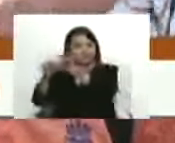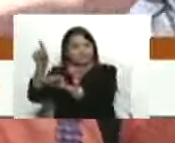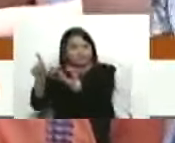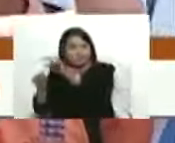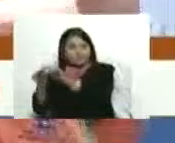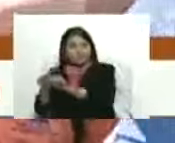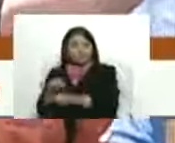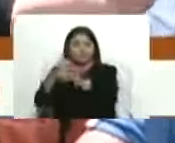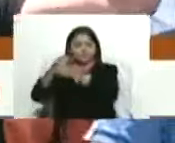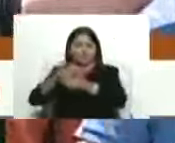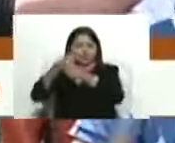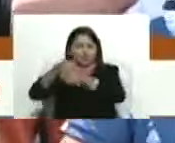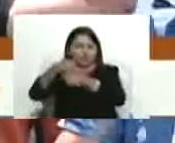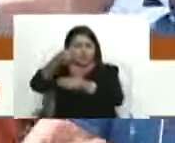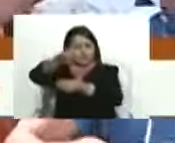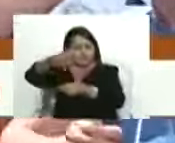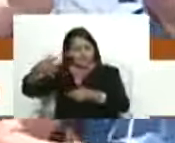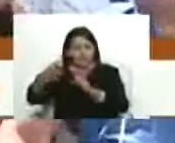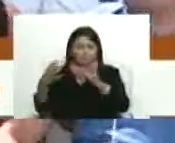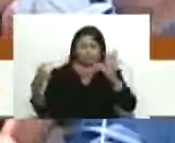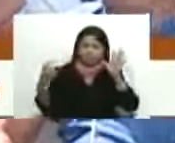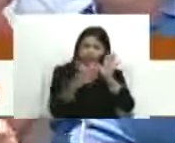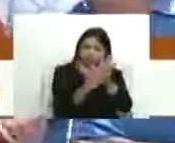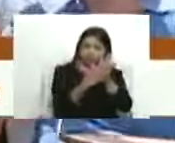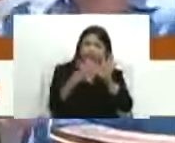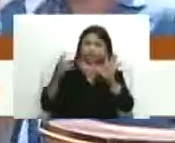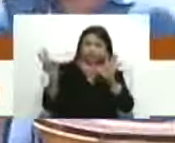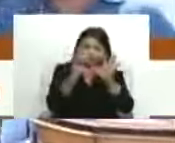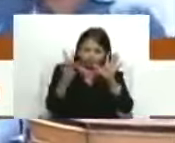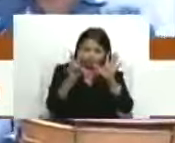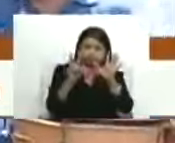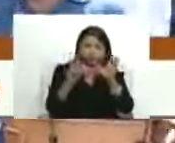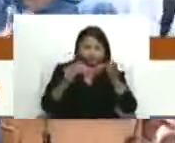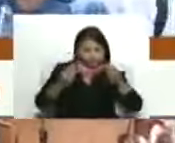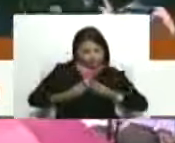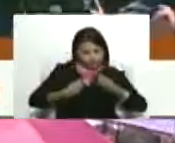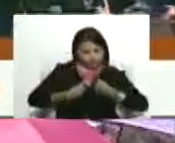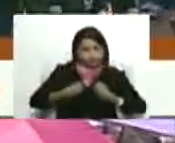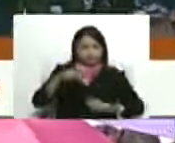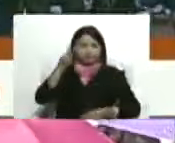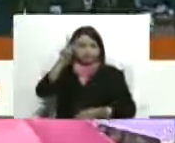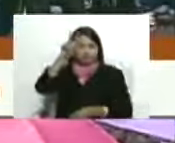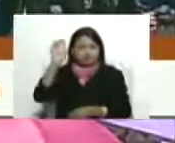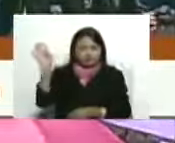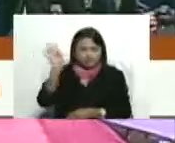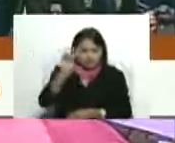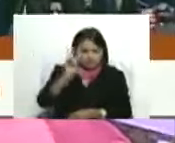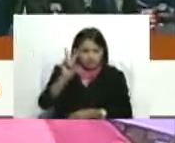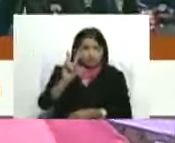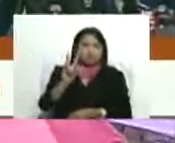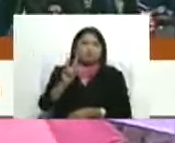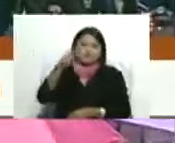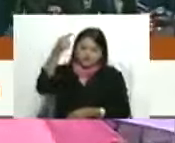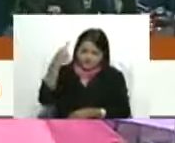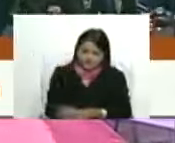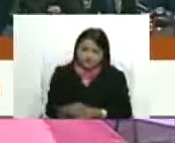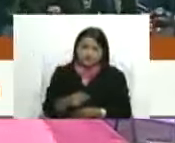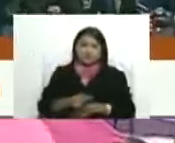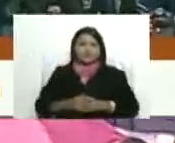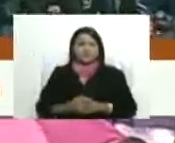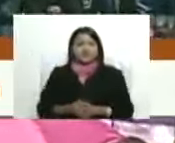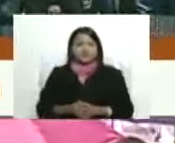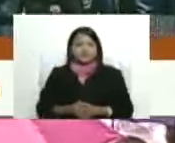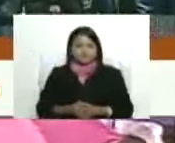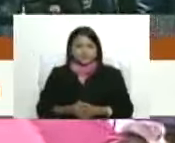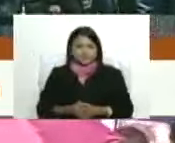caballo de nuestro escudo nacional sea la vida plena el futuro que merecemos las venezolanas y los